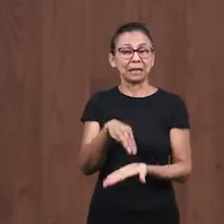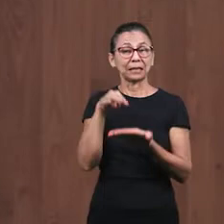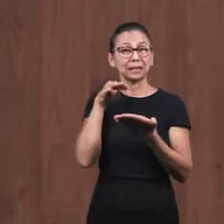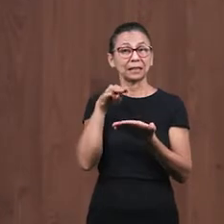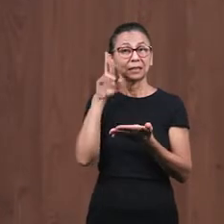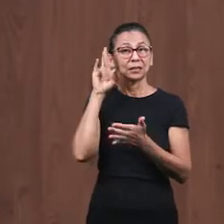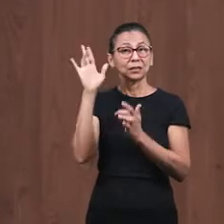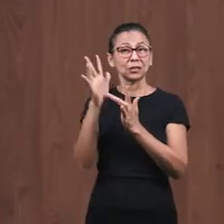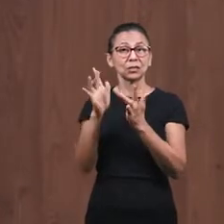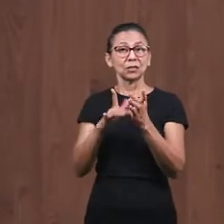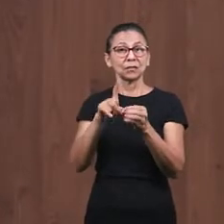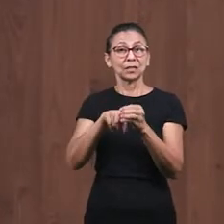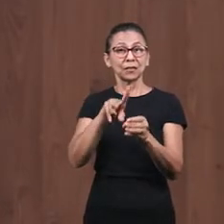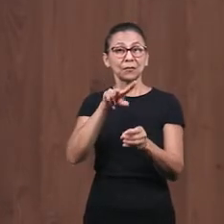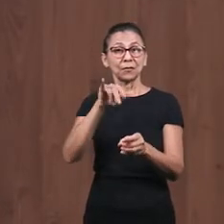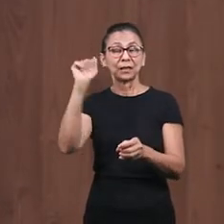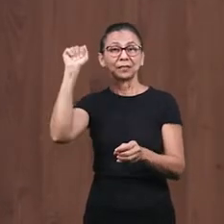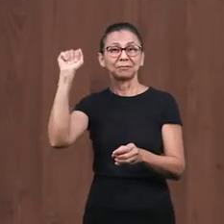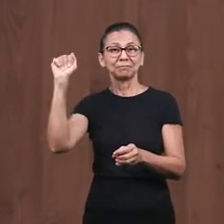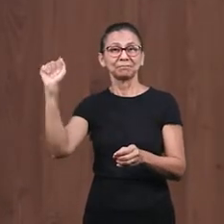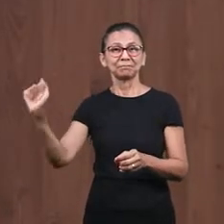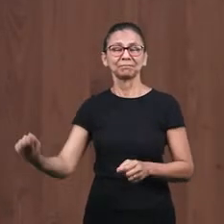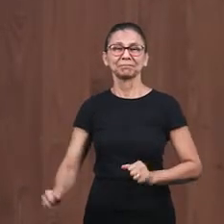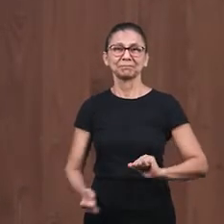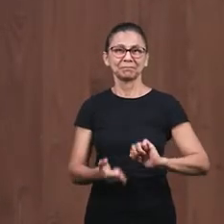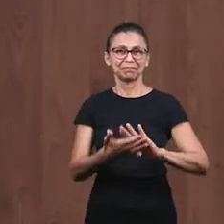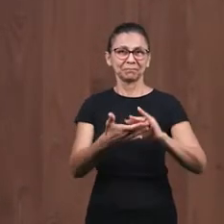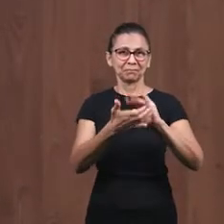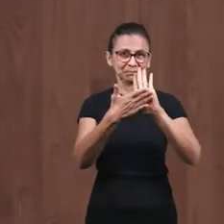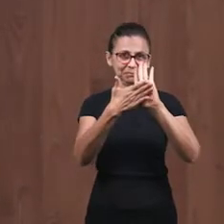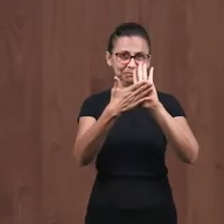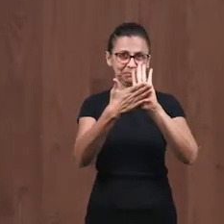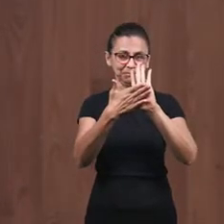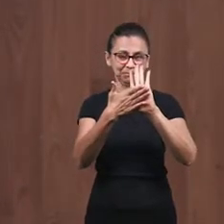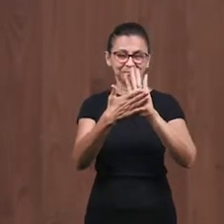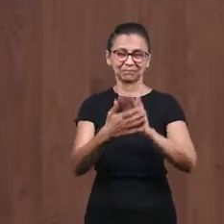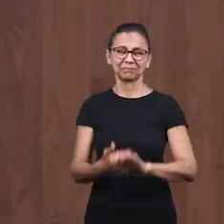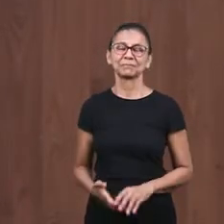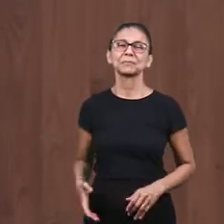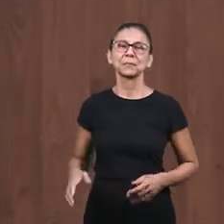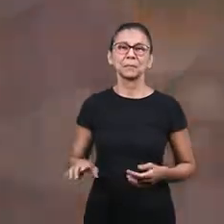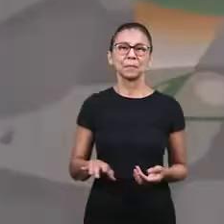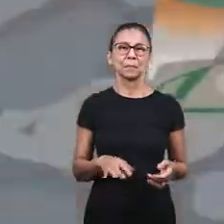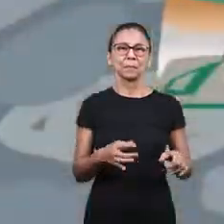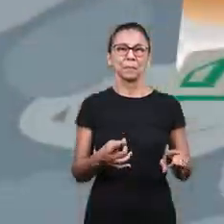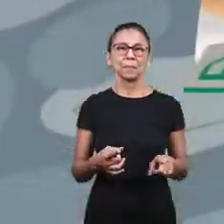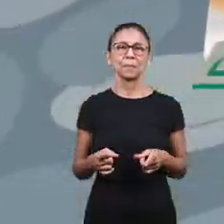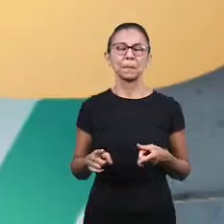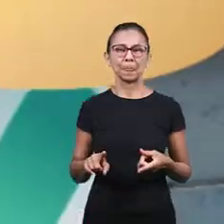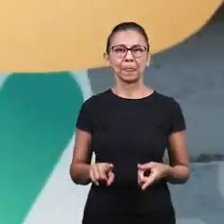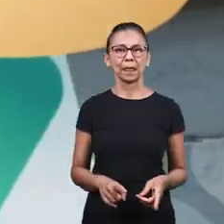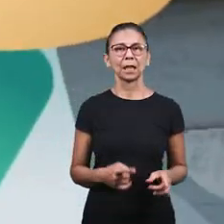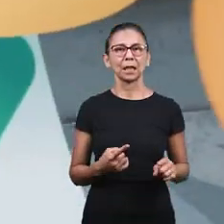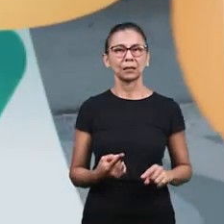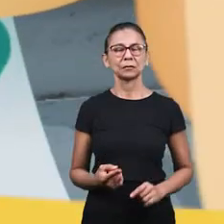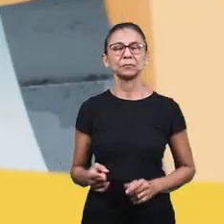Maranata, el Señor Jesús viene. Vamos ahora a escuchar el Lord. Quiero ser fiel.